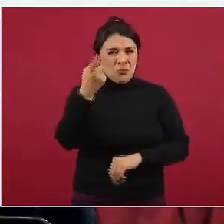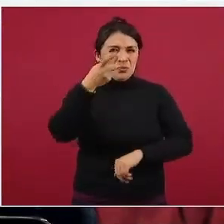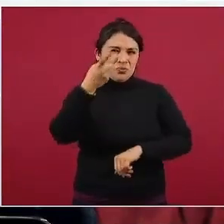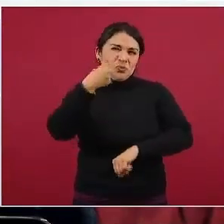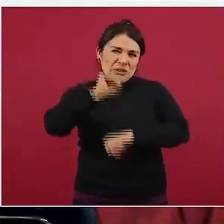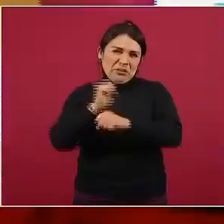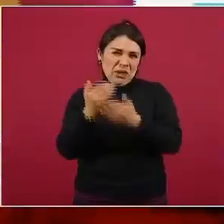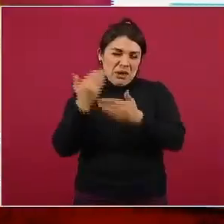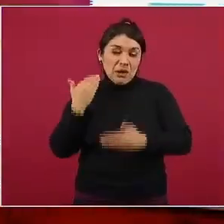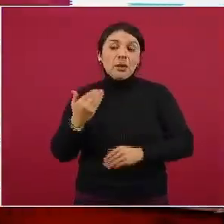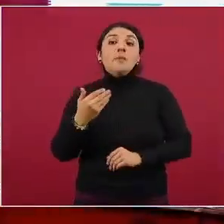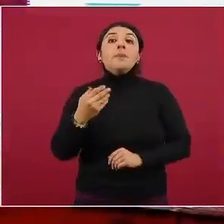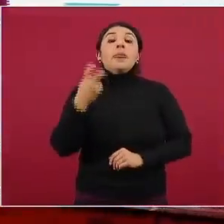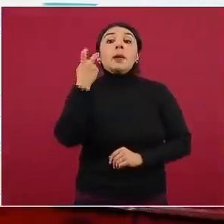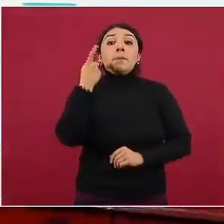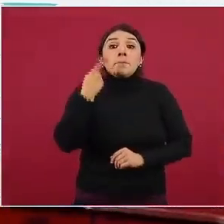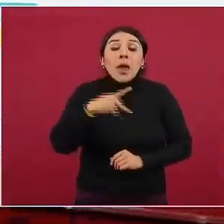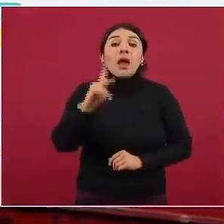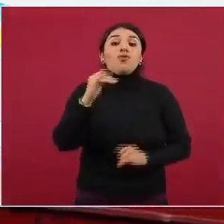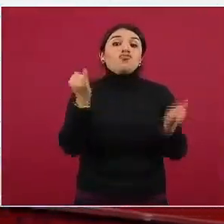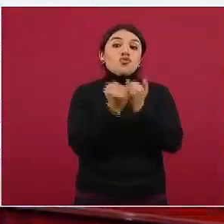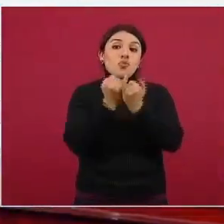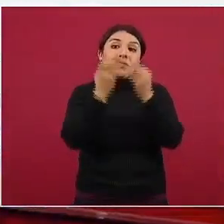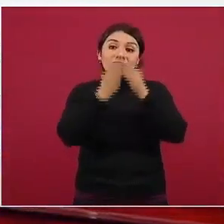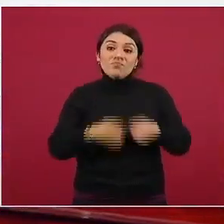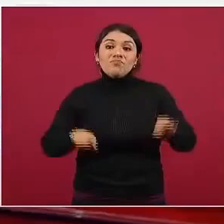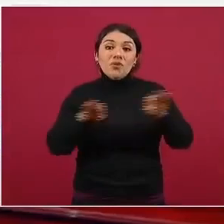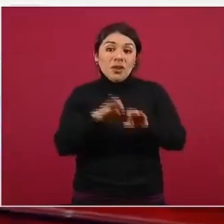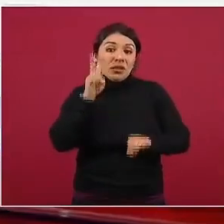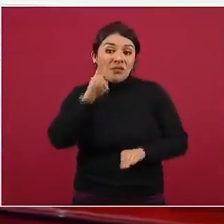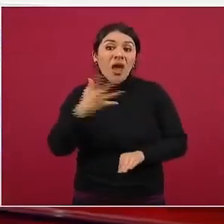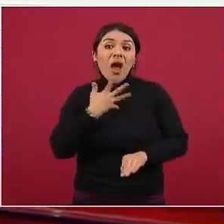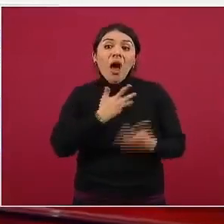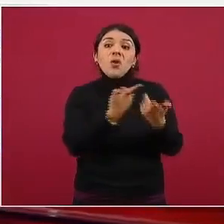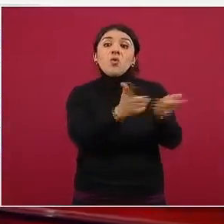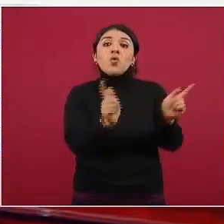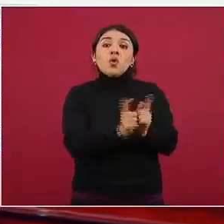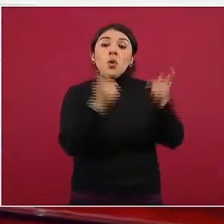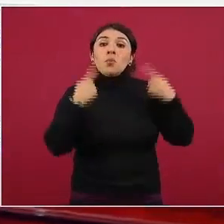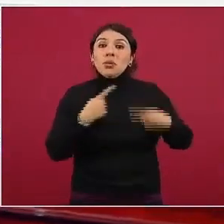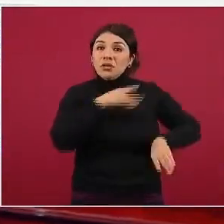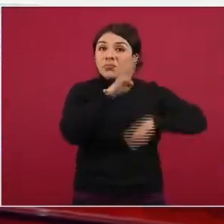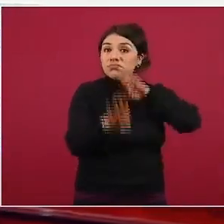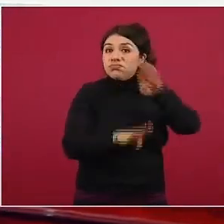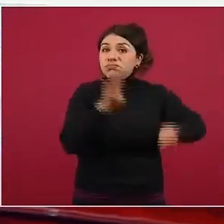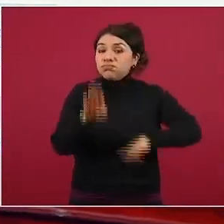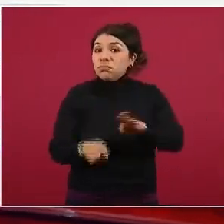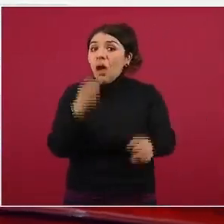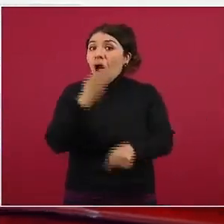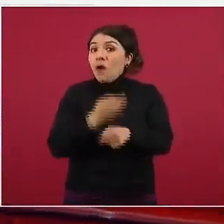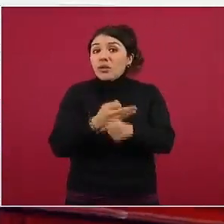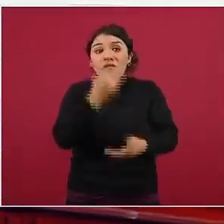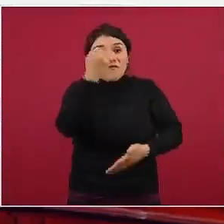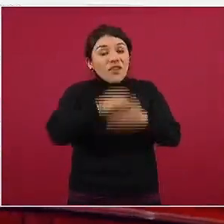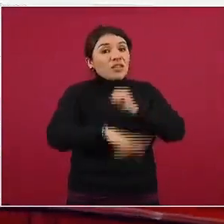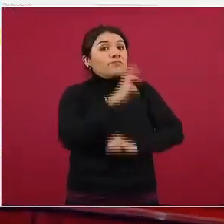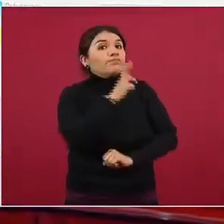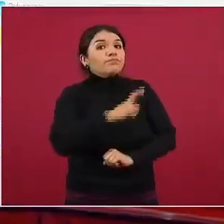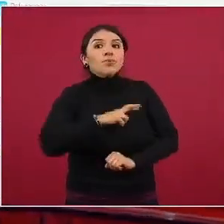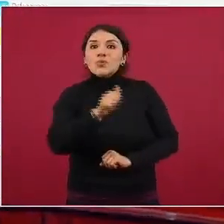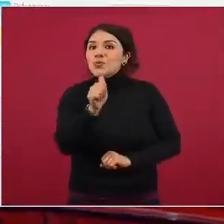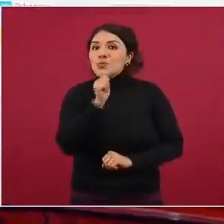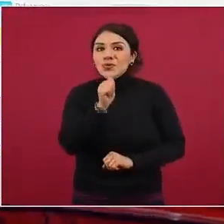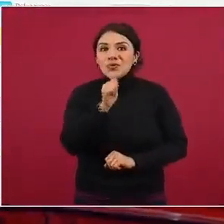defunciones. Sin embargo, es importante reconocer que también tenemos un grupo de defunciones en donde estamos aún esperando resultados